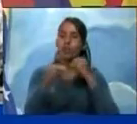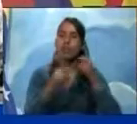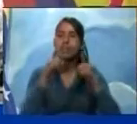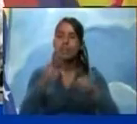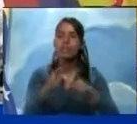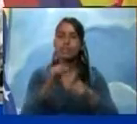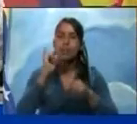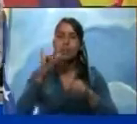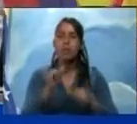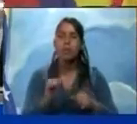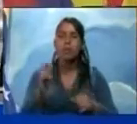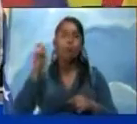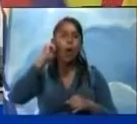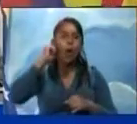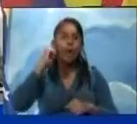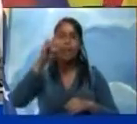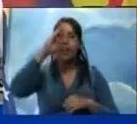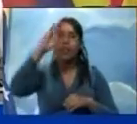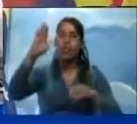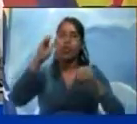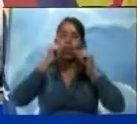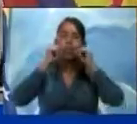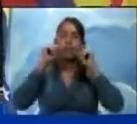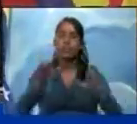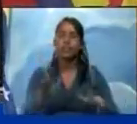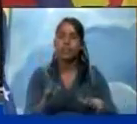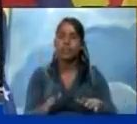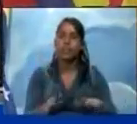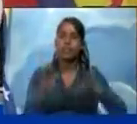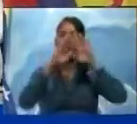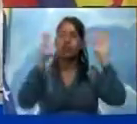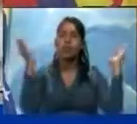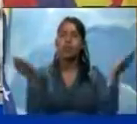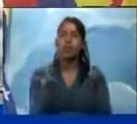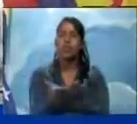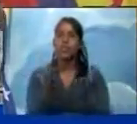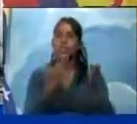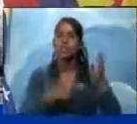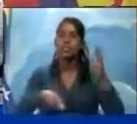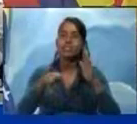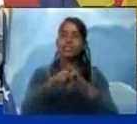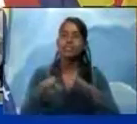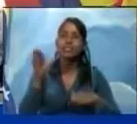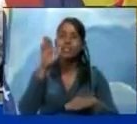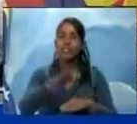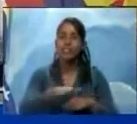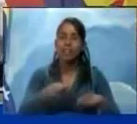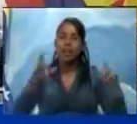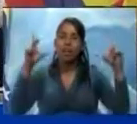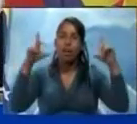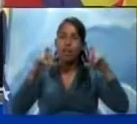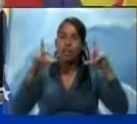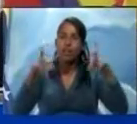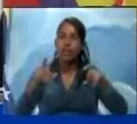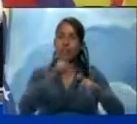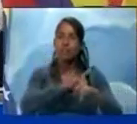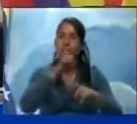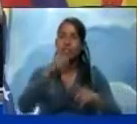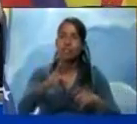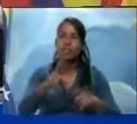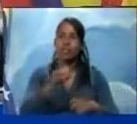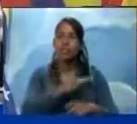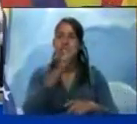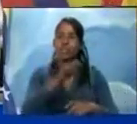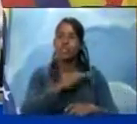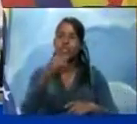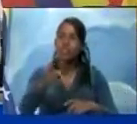esa presidenta, que Dios la bendiga. Amén. En el mundo entero está la fotografía de esa